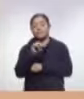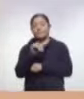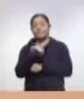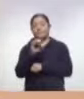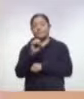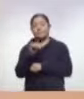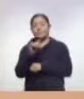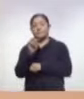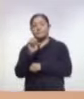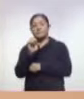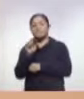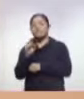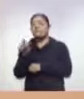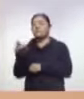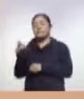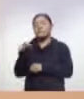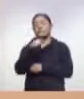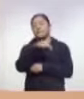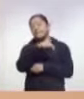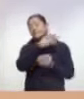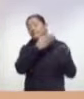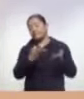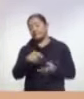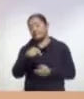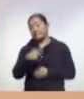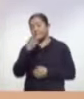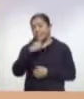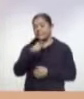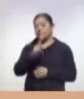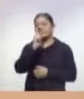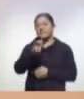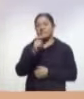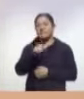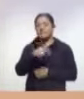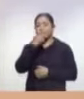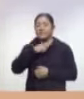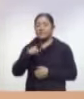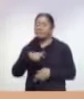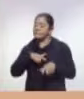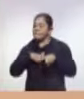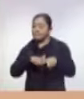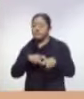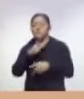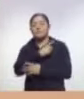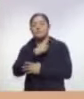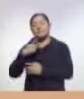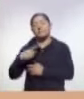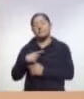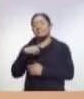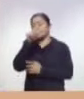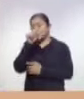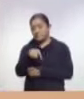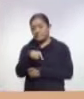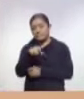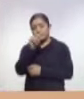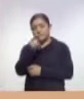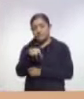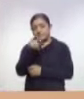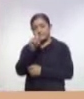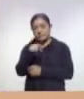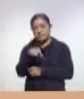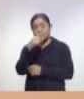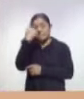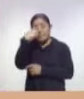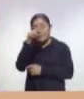nosotros y como bien lo dijo eso es muestra de que tenemos que seguir por el mismo camino para que las